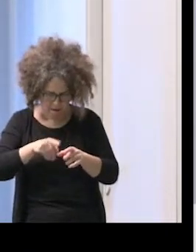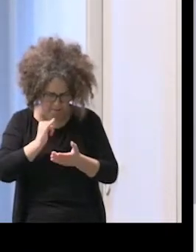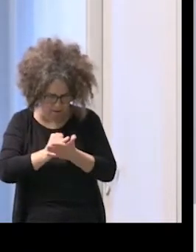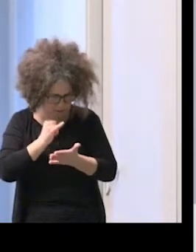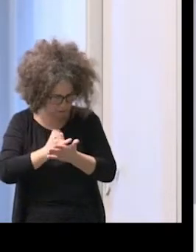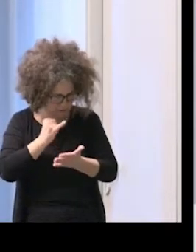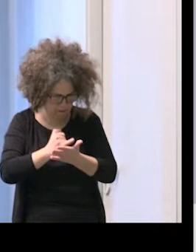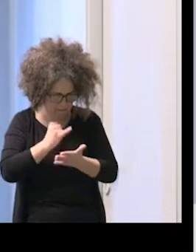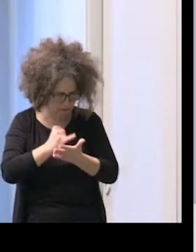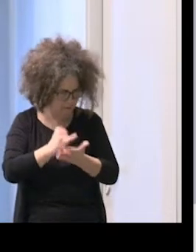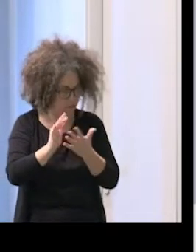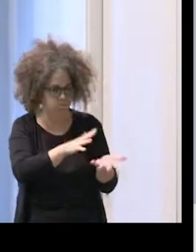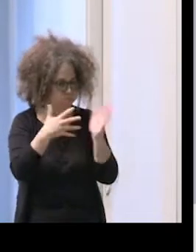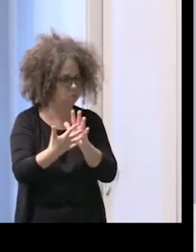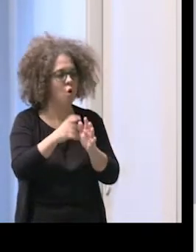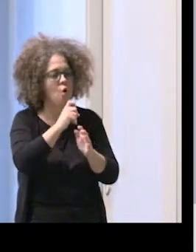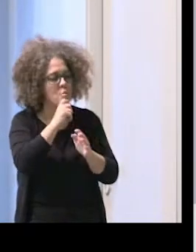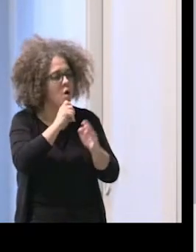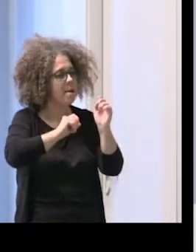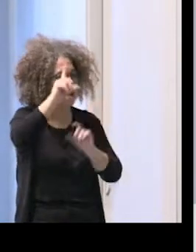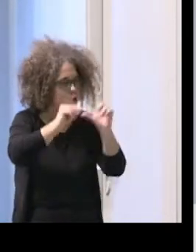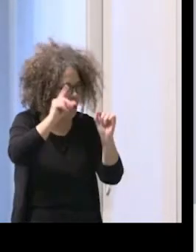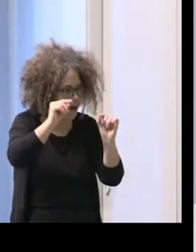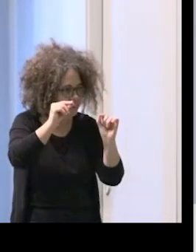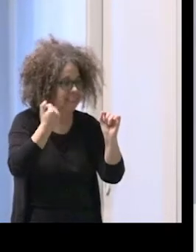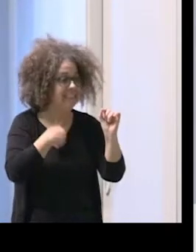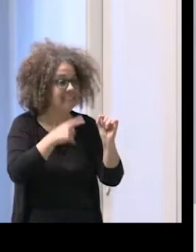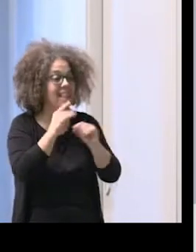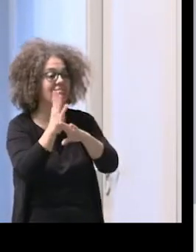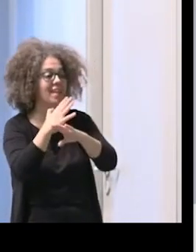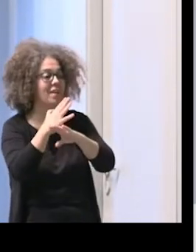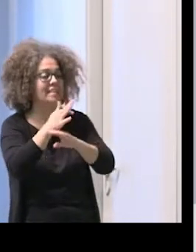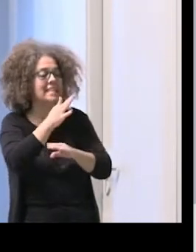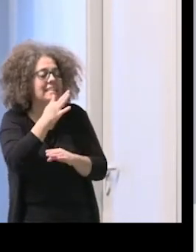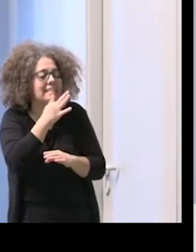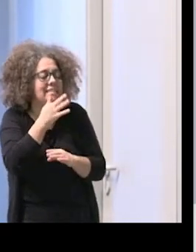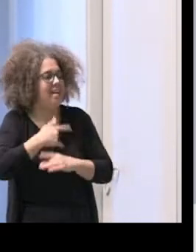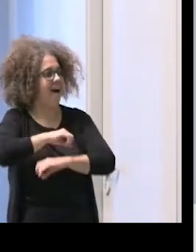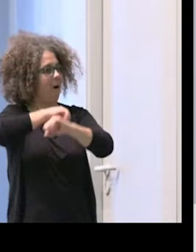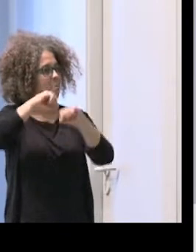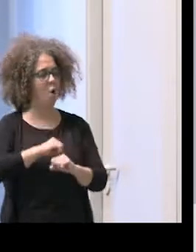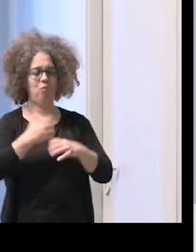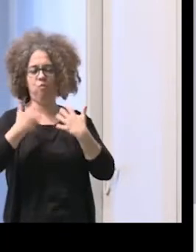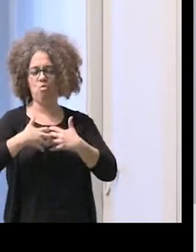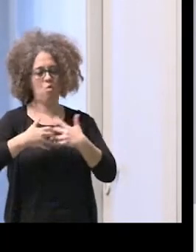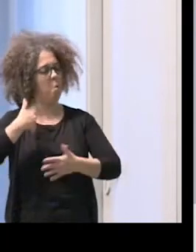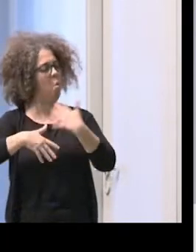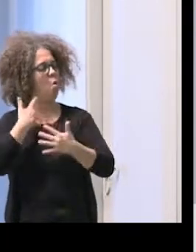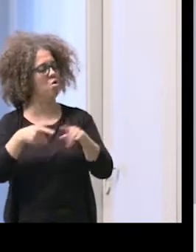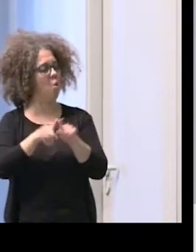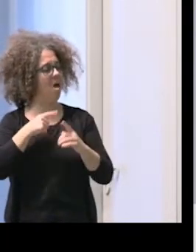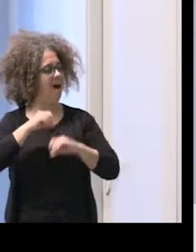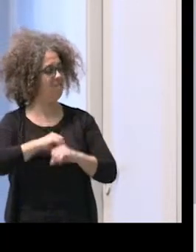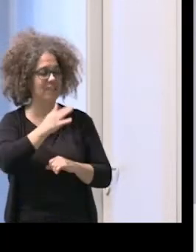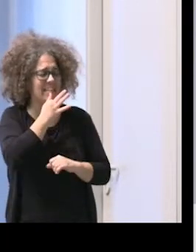en células ciliadas. Células ciliadas inmaduras. Estas no son células ciliadas completamente funcionales como en el oído adulto,